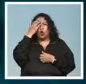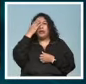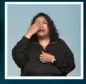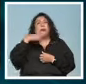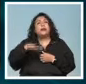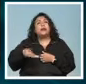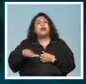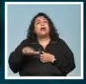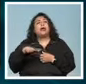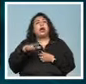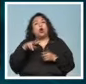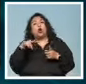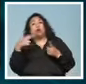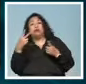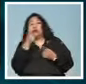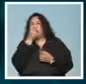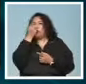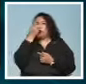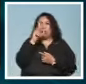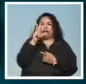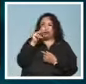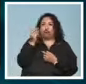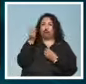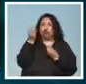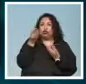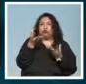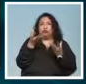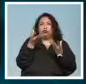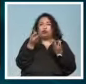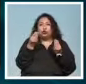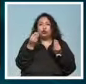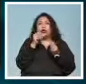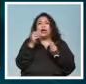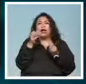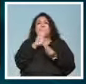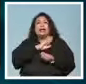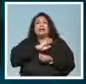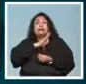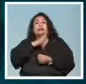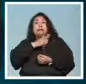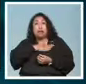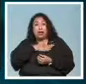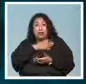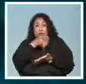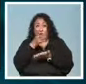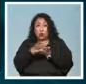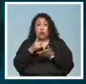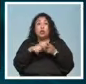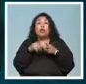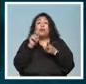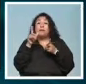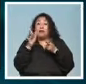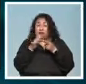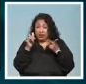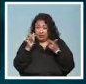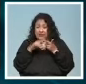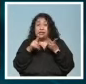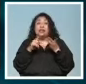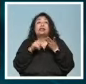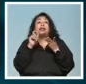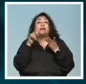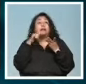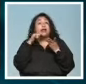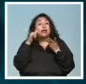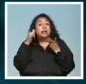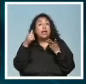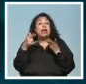el otro lado y esos autores no, y por eso enriqueció la escena española, y no solo la escena española, la escena francesa y la escena